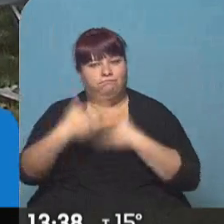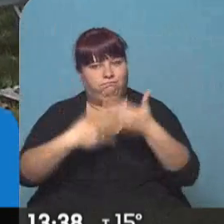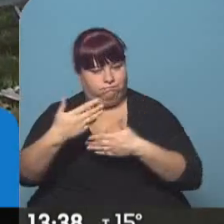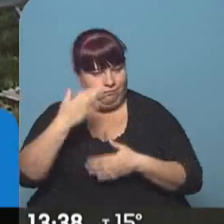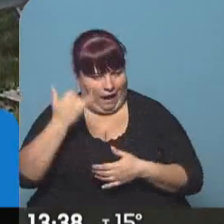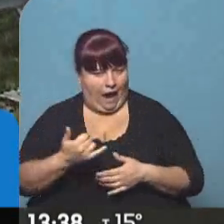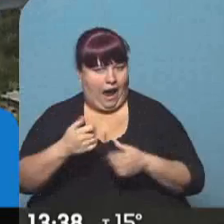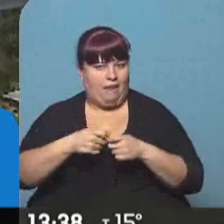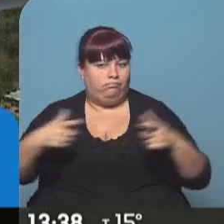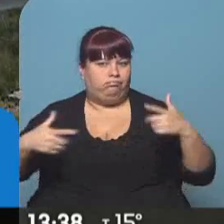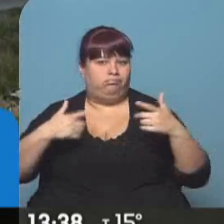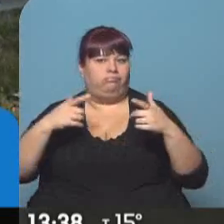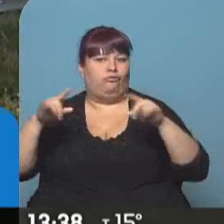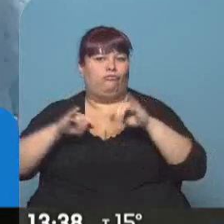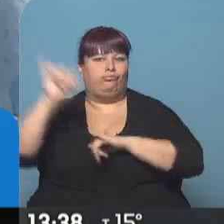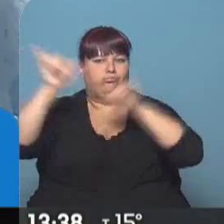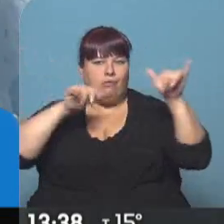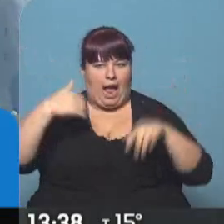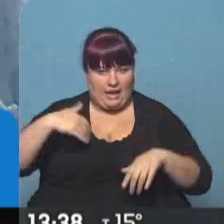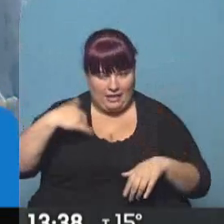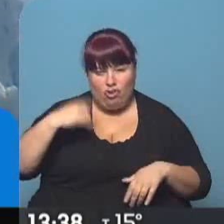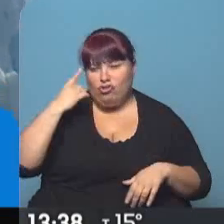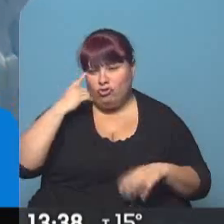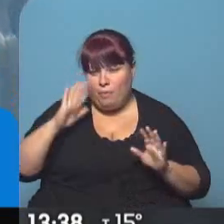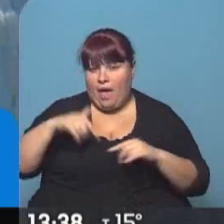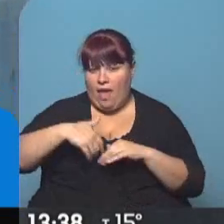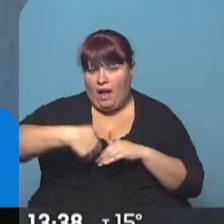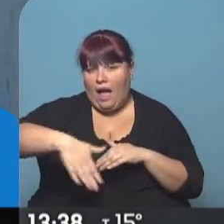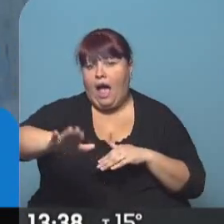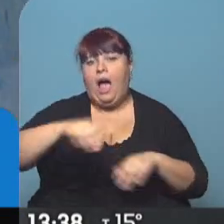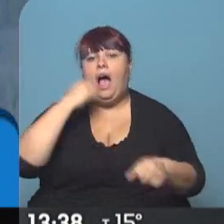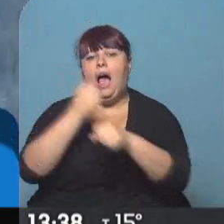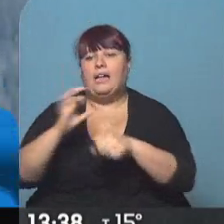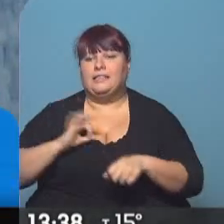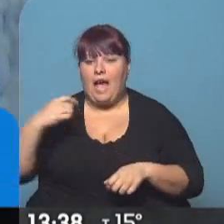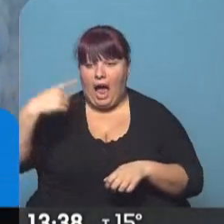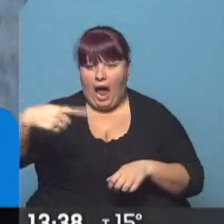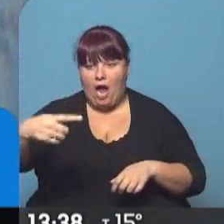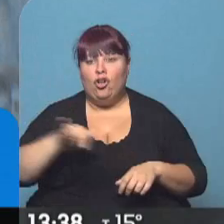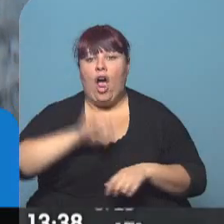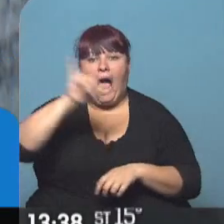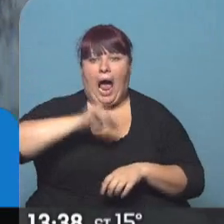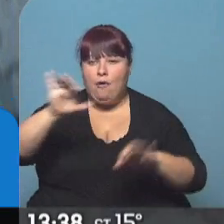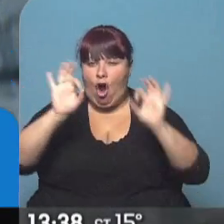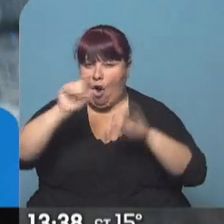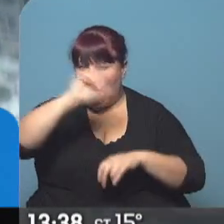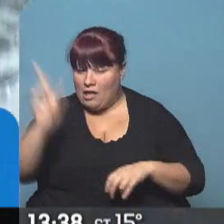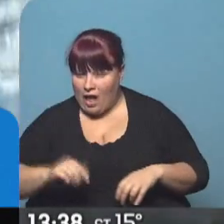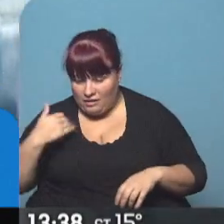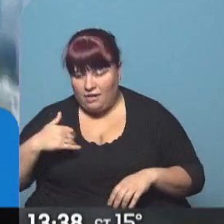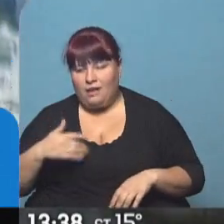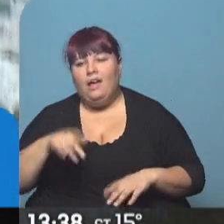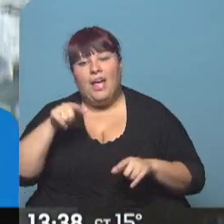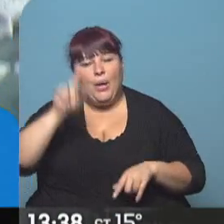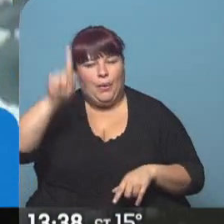fuertemente el crecimiento de la conectividad en nuestro país yo creo que de cara a los años que viene la conectividad que va a tener argentina va